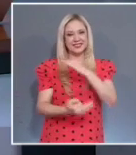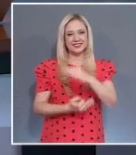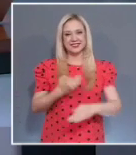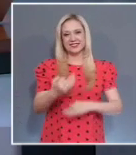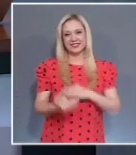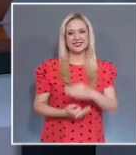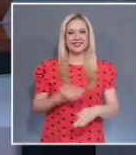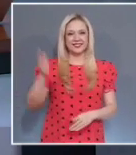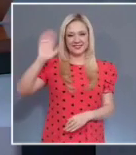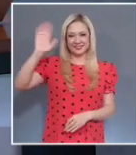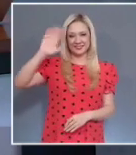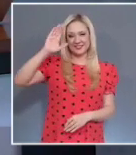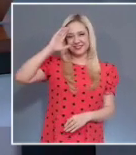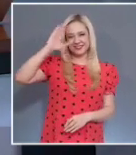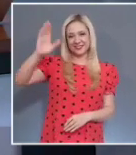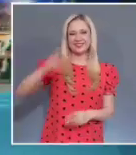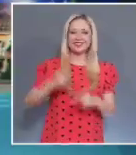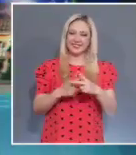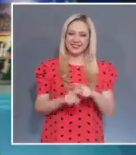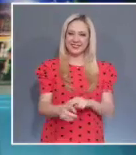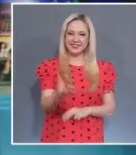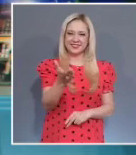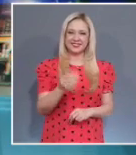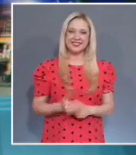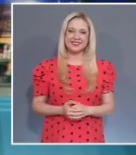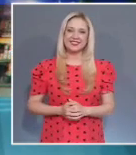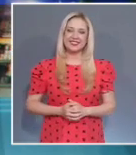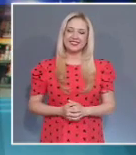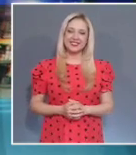Nidia, comenzamos.